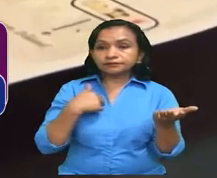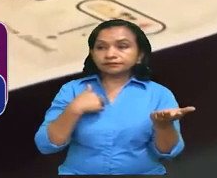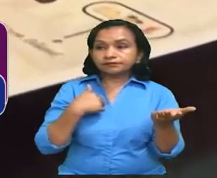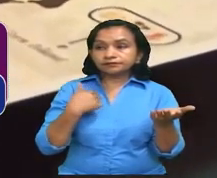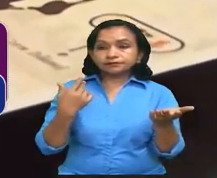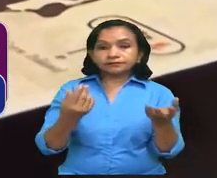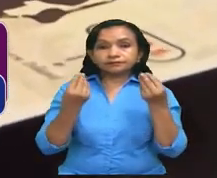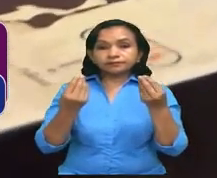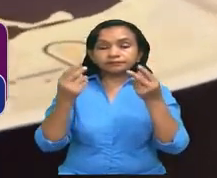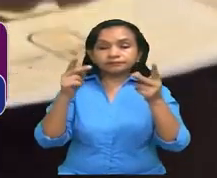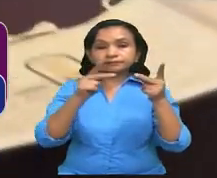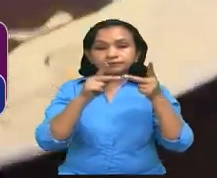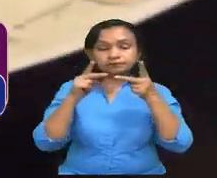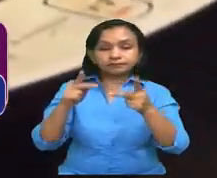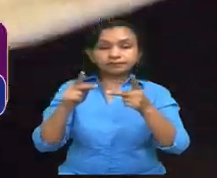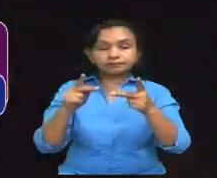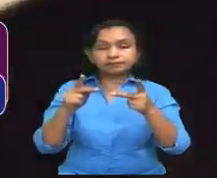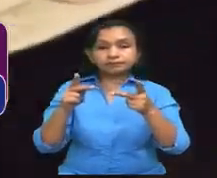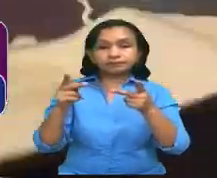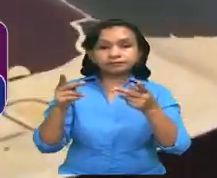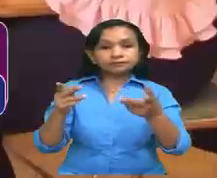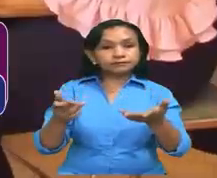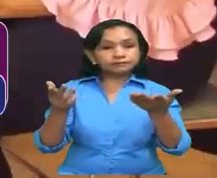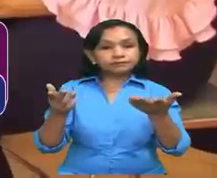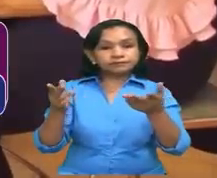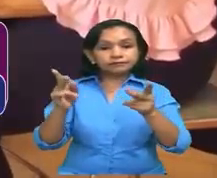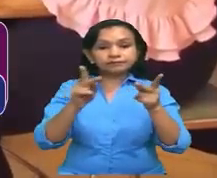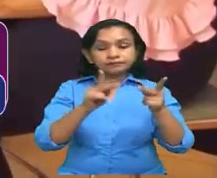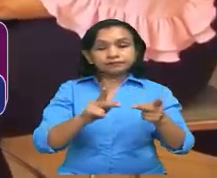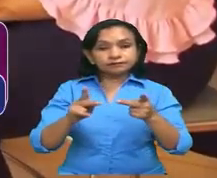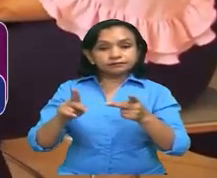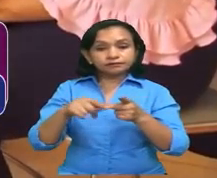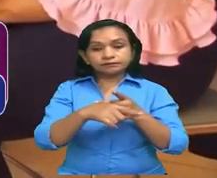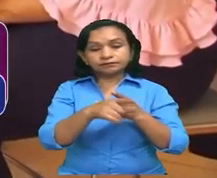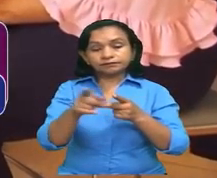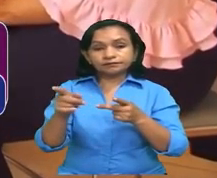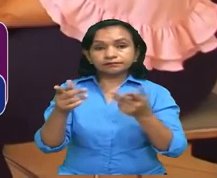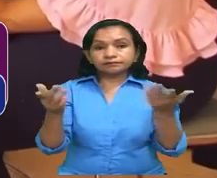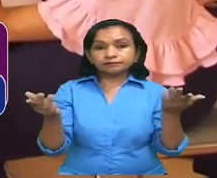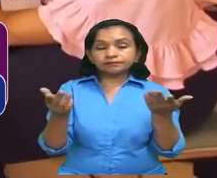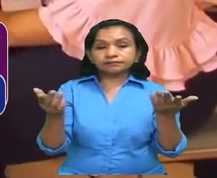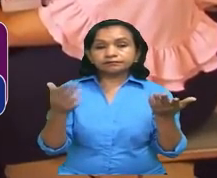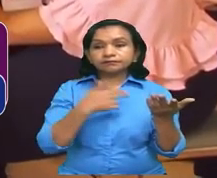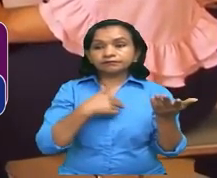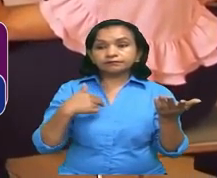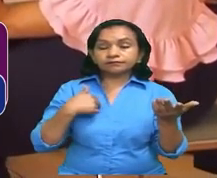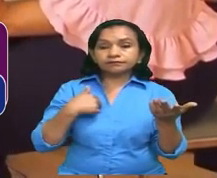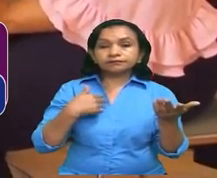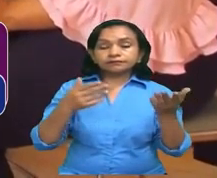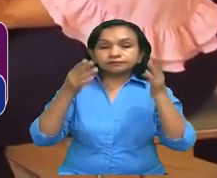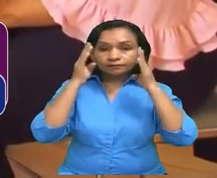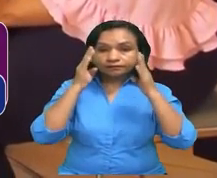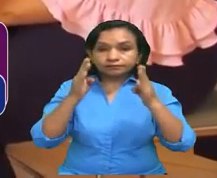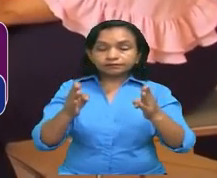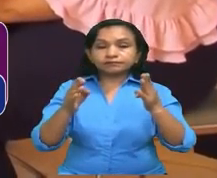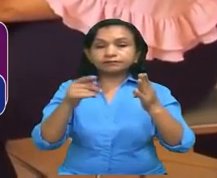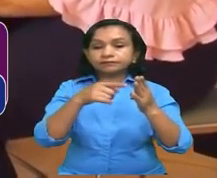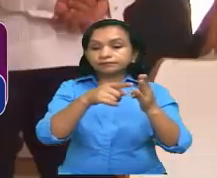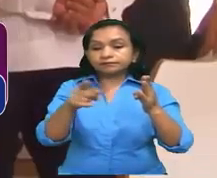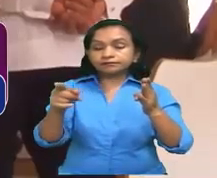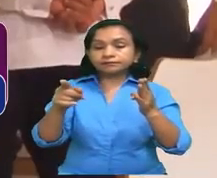que garantizar y en lo que lo hemos venido apoyando año con año es en el tema de la mejora de la calidad del servicio. Sabemos que es